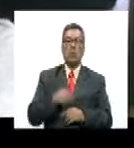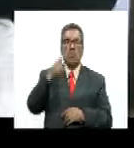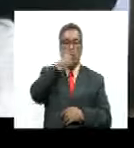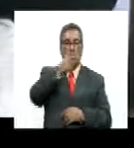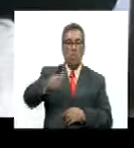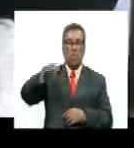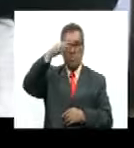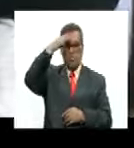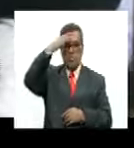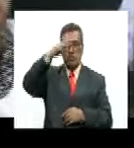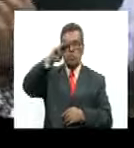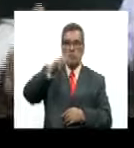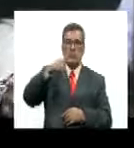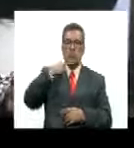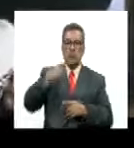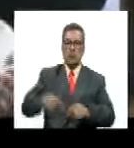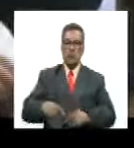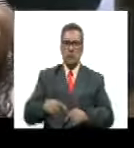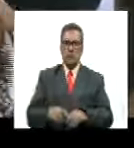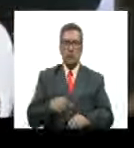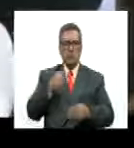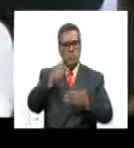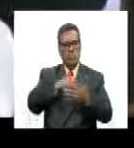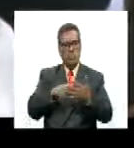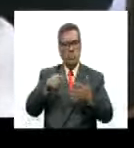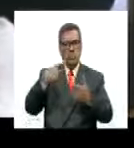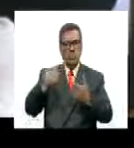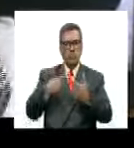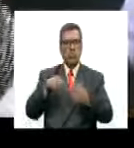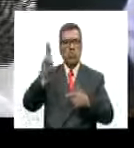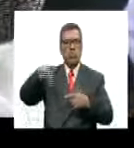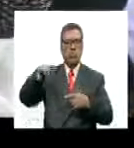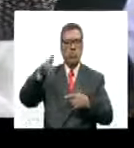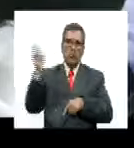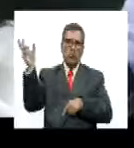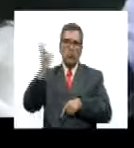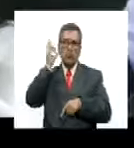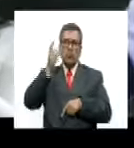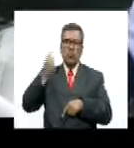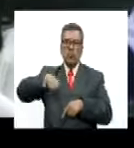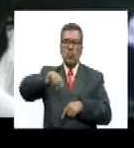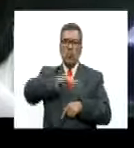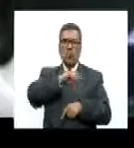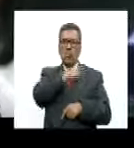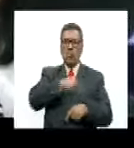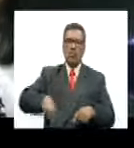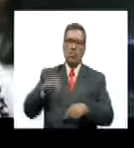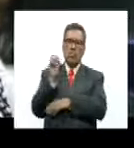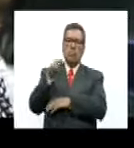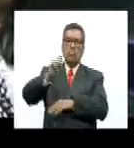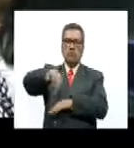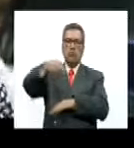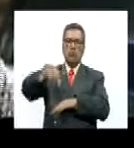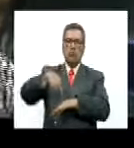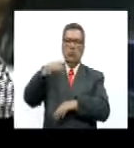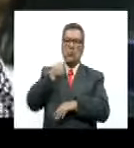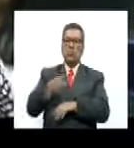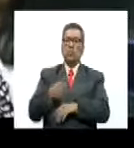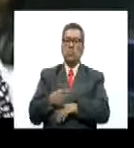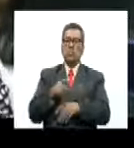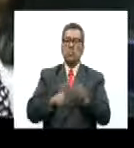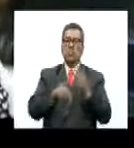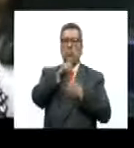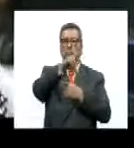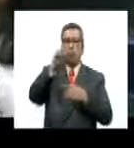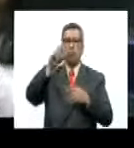pueblo mexicano se planteaba que nunca más los españoles presidente de la Asamblea Nacional decir que hace más